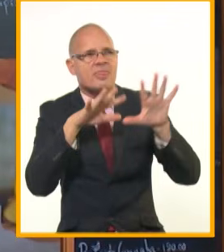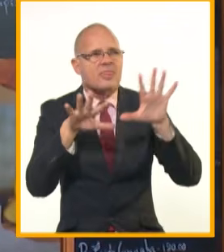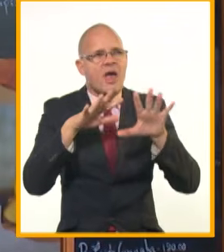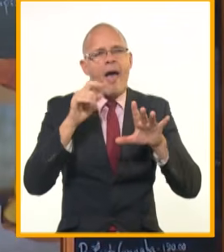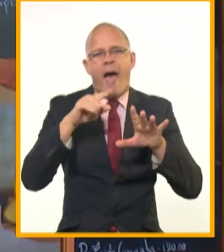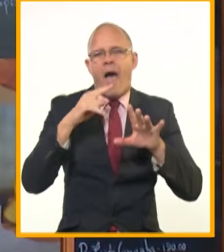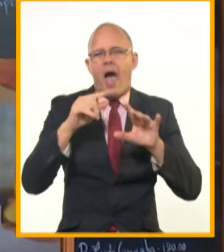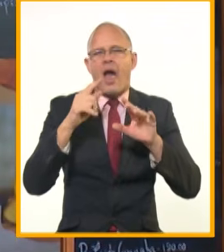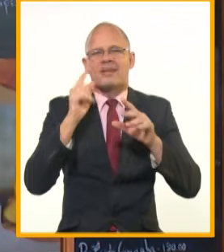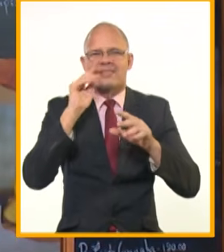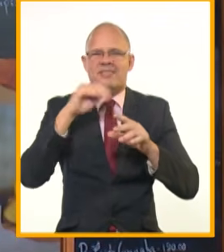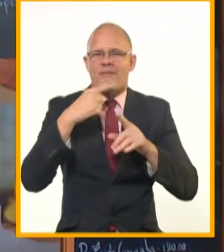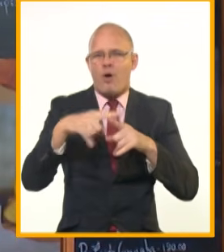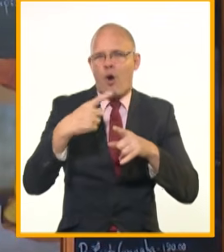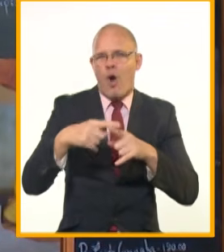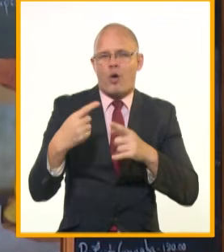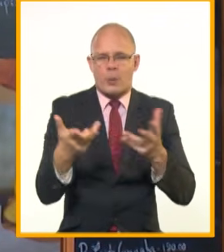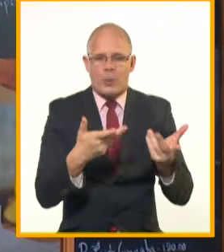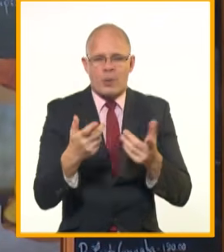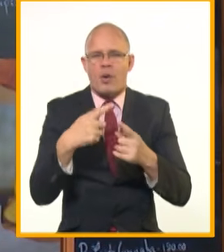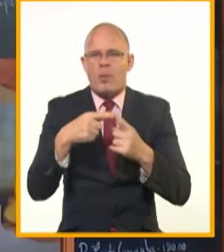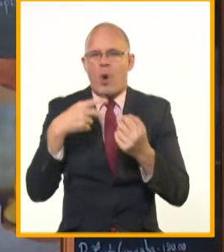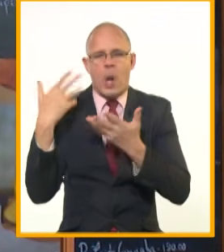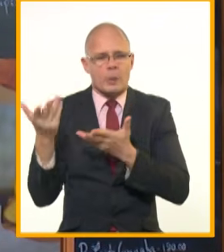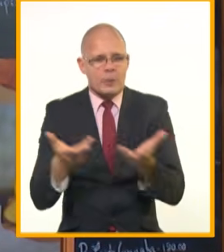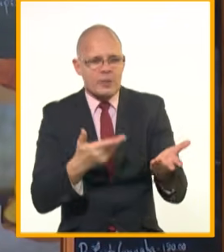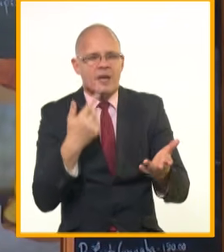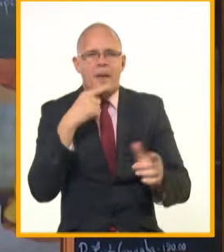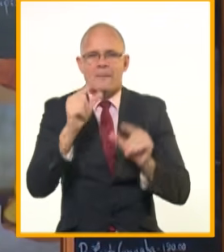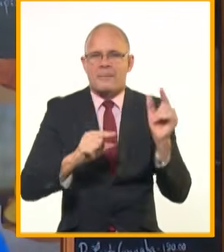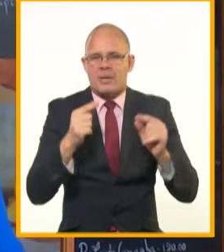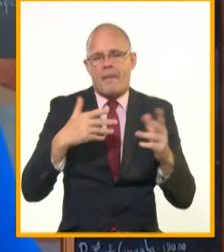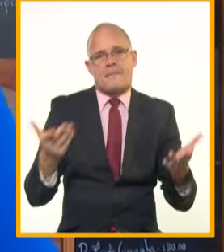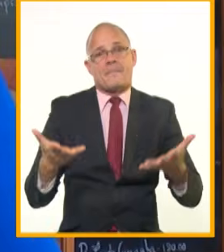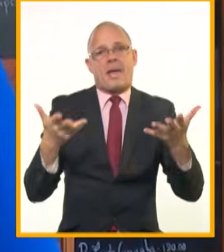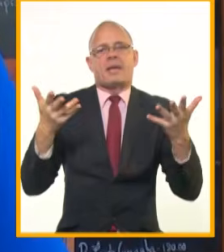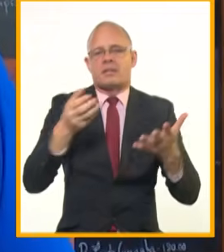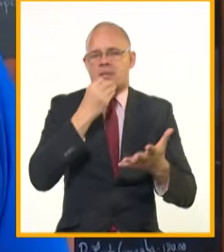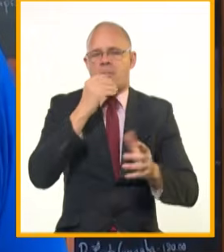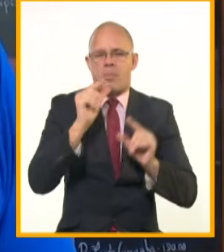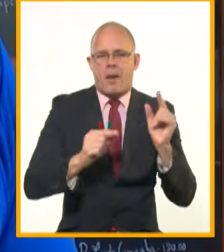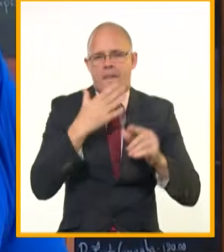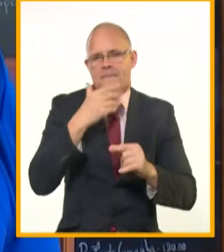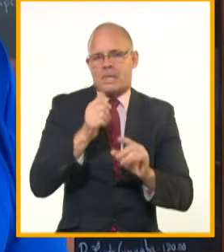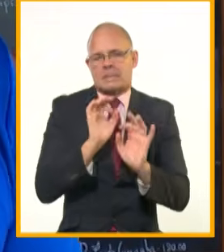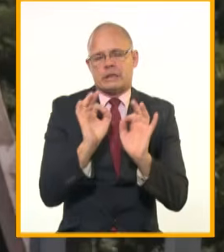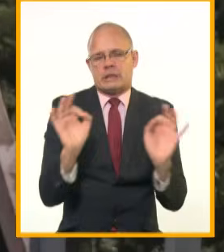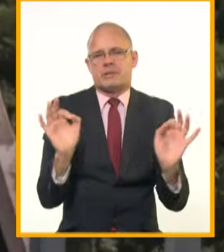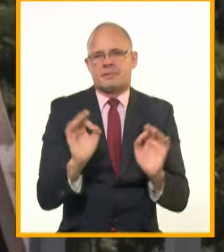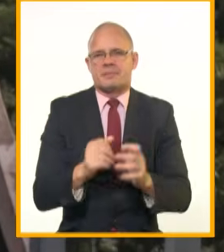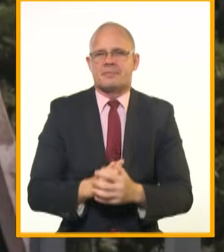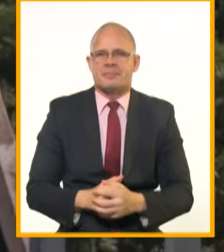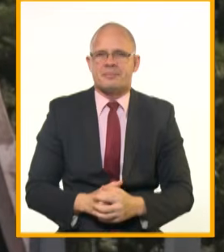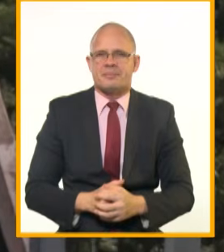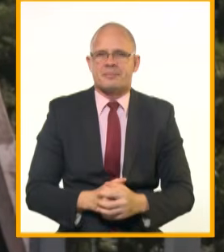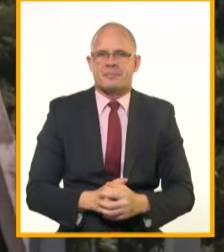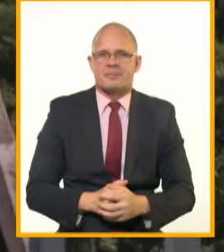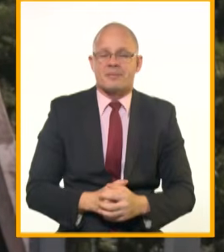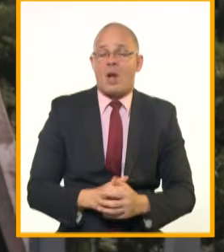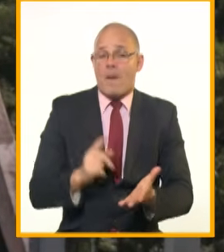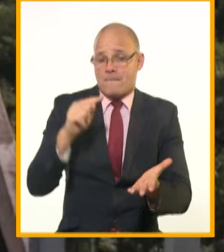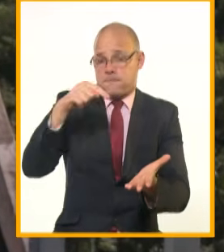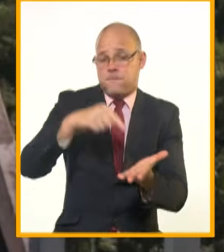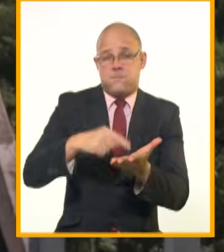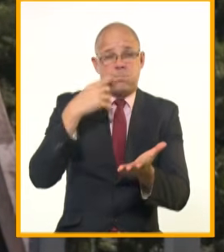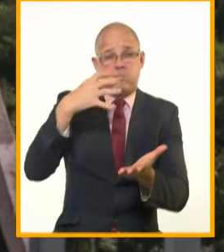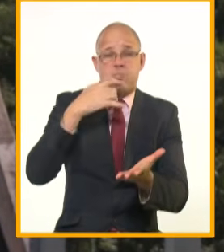lo que tiene que ver para realzar este servicio y hacerlo un servicio de excelencia en todo el país. Uno de los puntos más icónicos